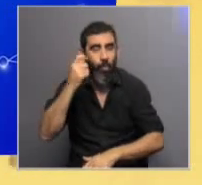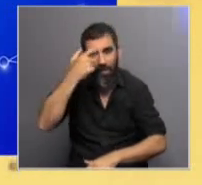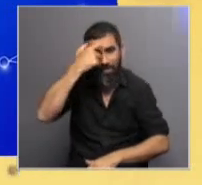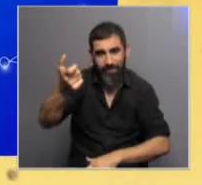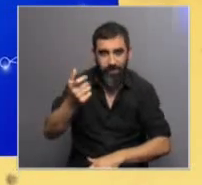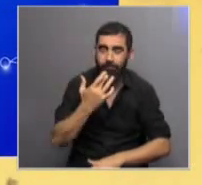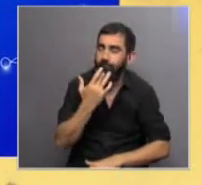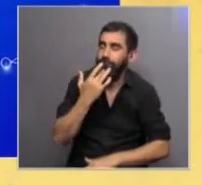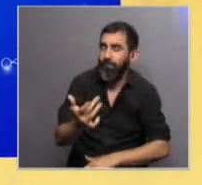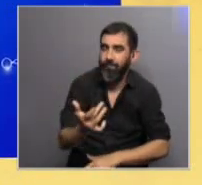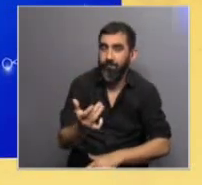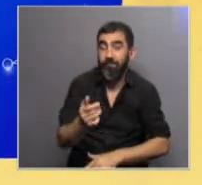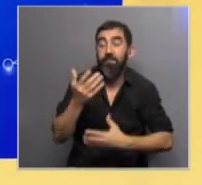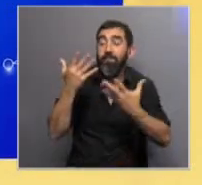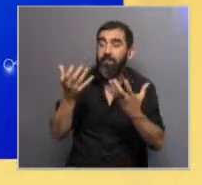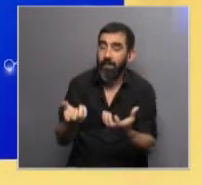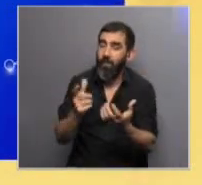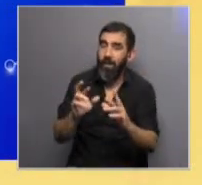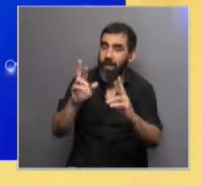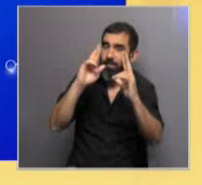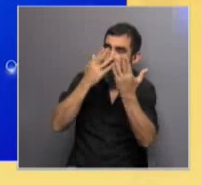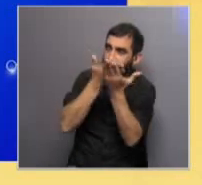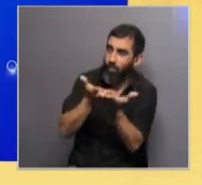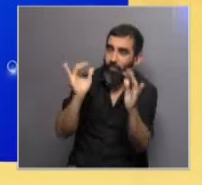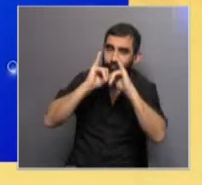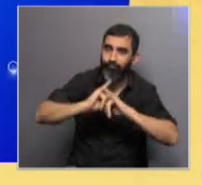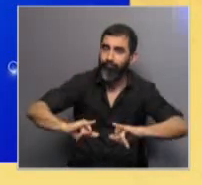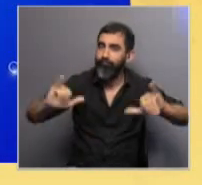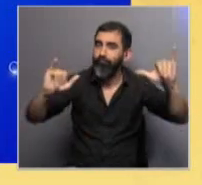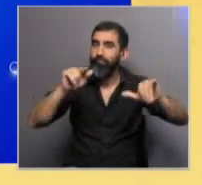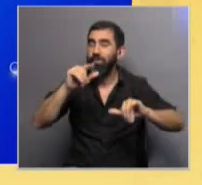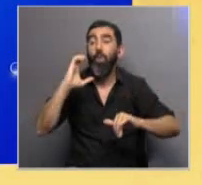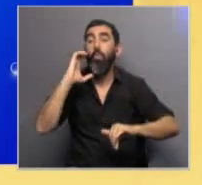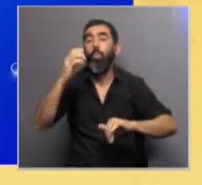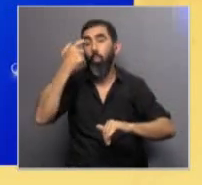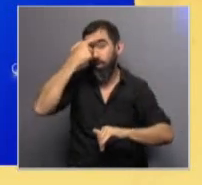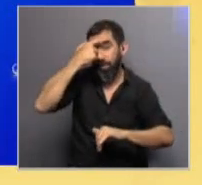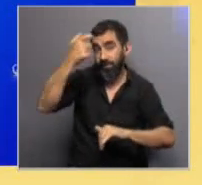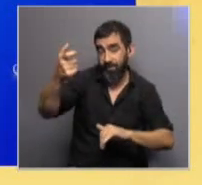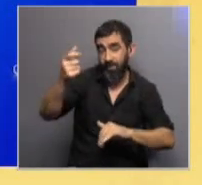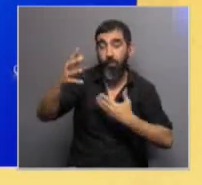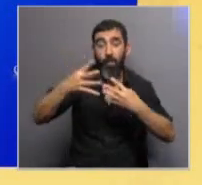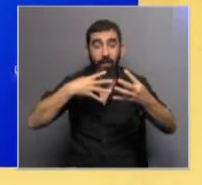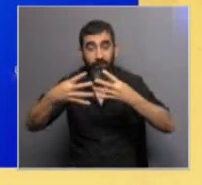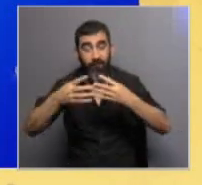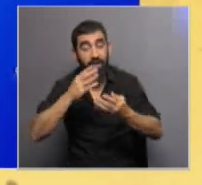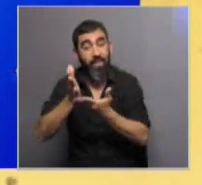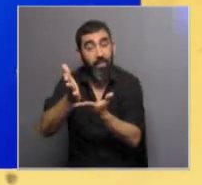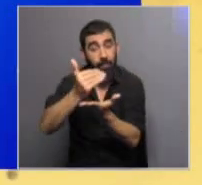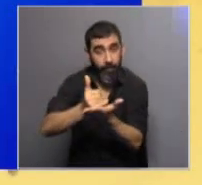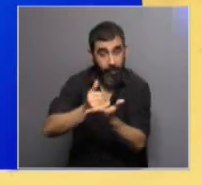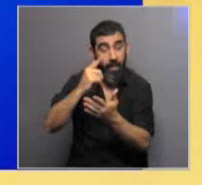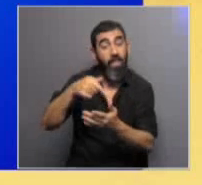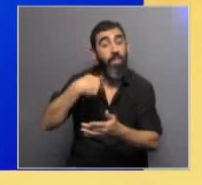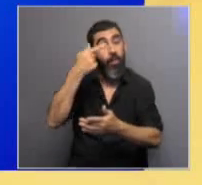es algo maravilloso bueno queremos cumplir con esto ponerles el aviso de que los clubes de ciencia para las ferias departamentales que después